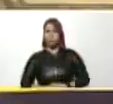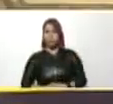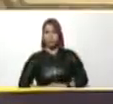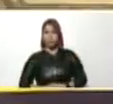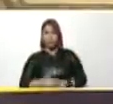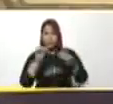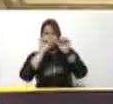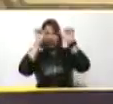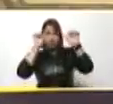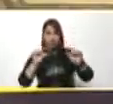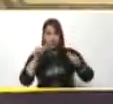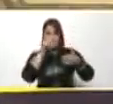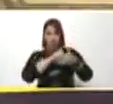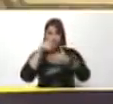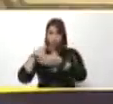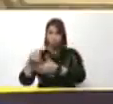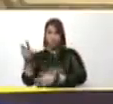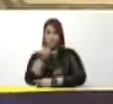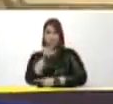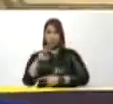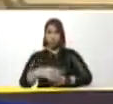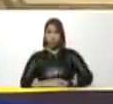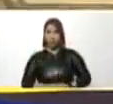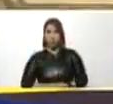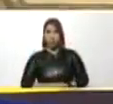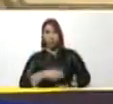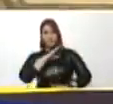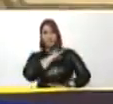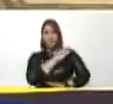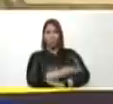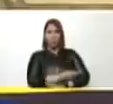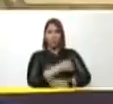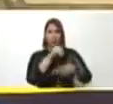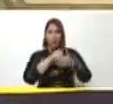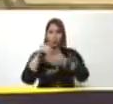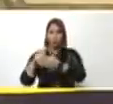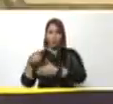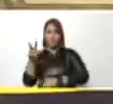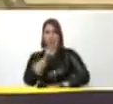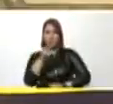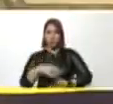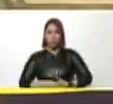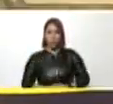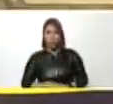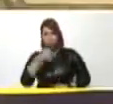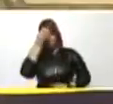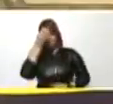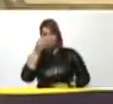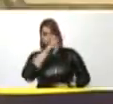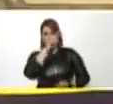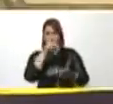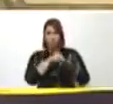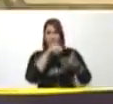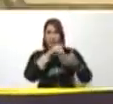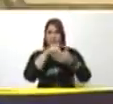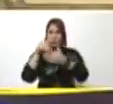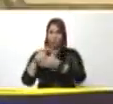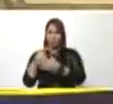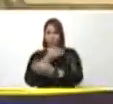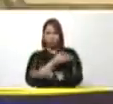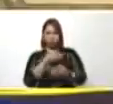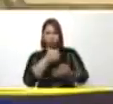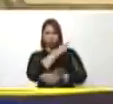el sistema electoral de Venezuela, para el poder electoral de Venezuela, para el Consejo Nacional Electoral. Éxito